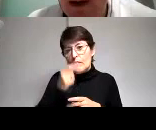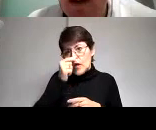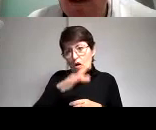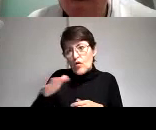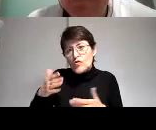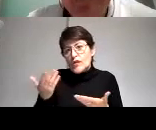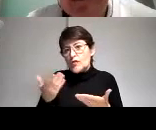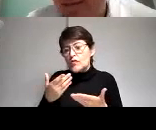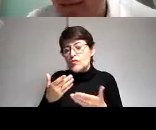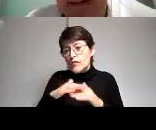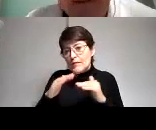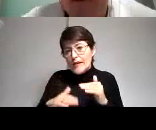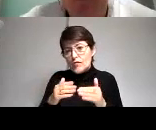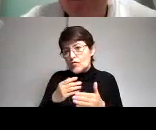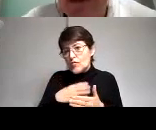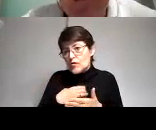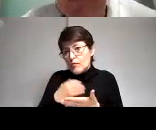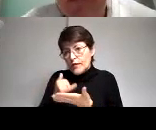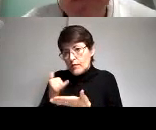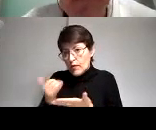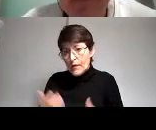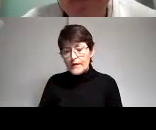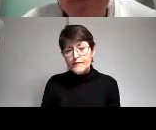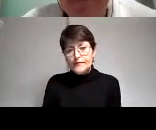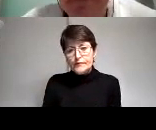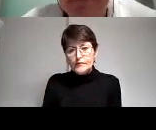niños menores de edad cada vez es más complicado.